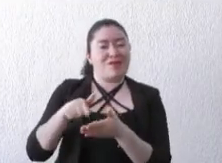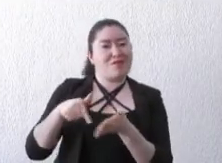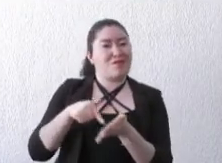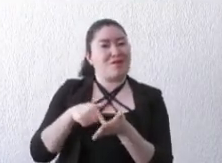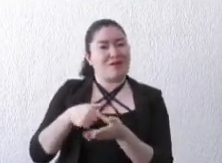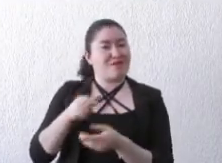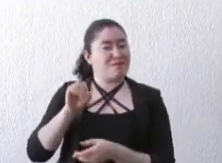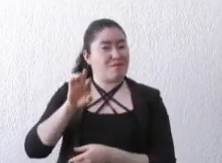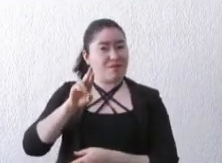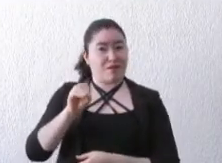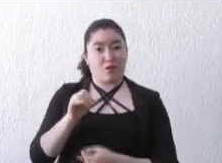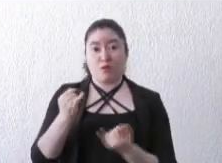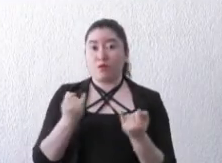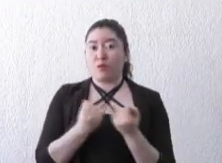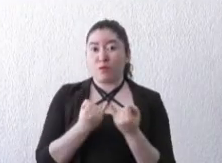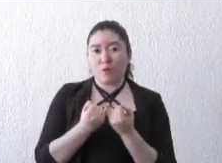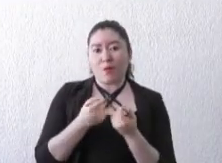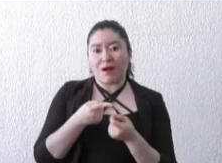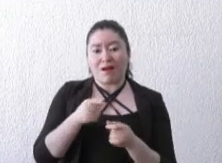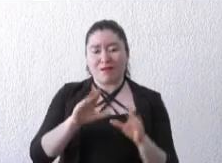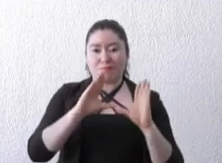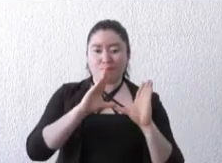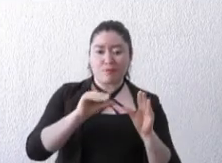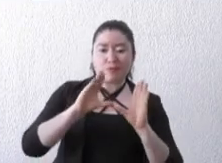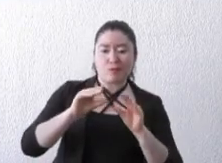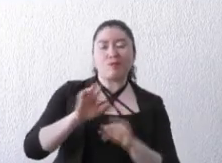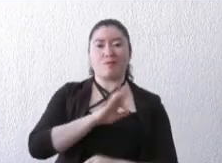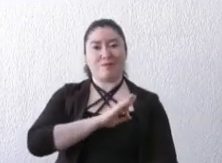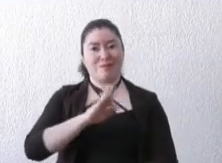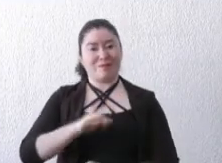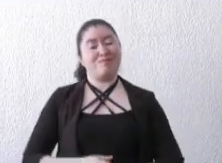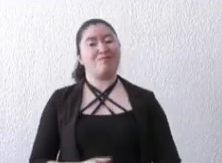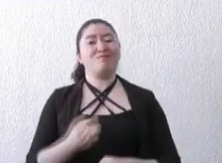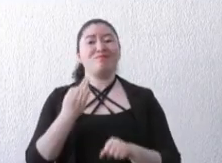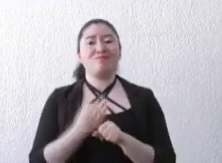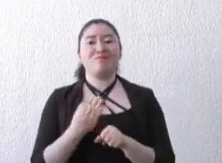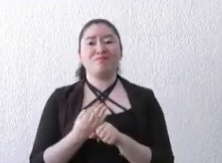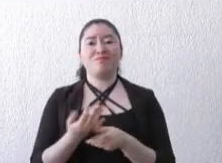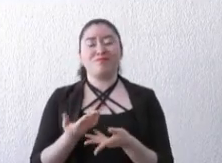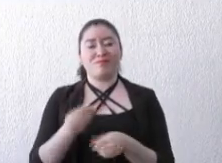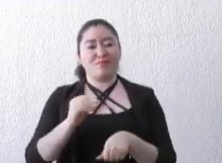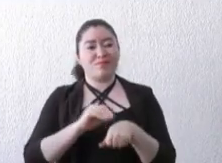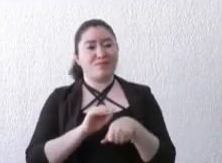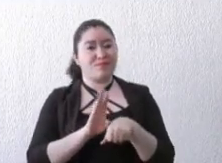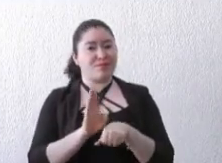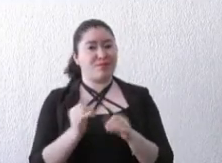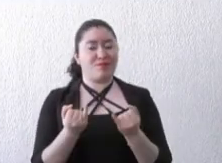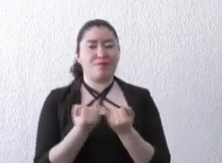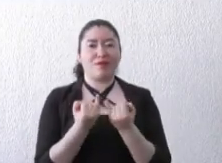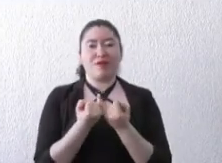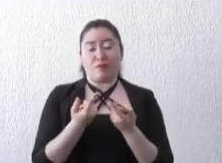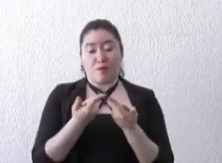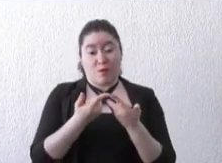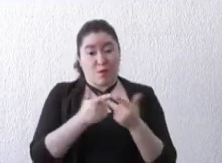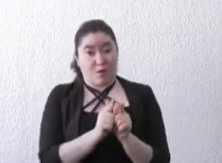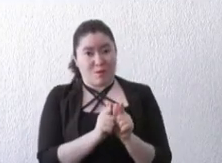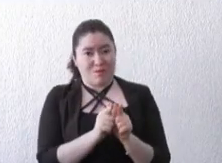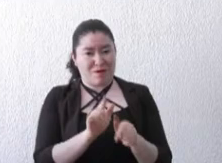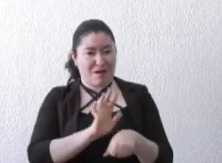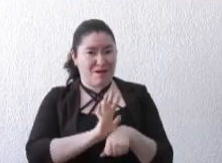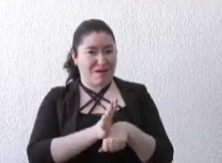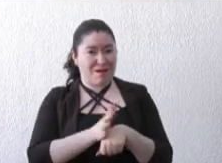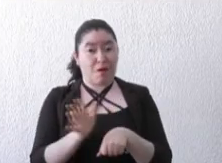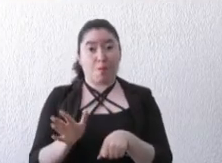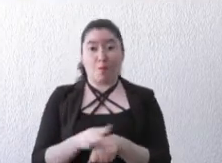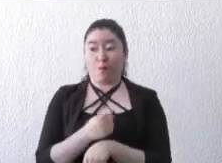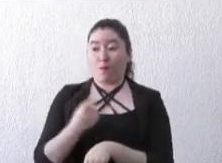faros también son aulas de aprendizaje. En este momento colocamos como si fuera un cineclub, porque el cine va a